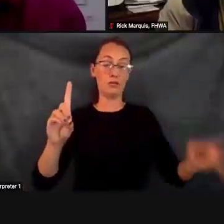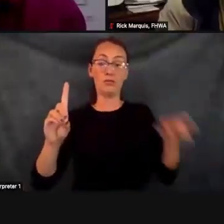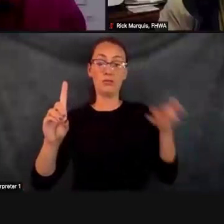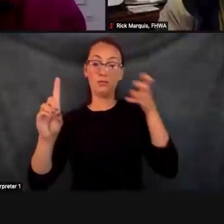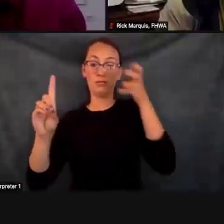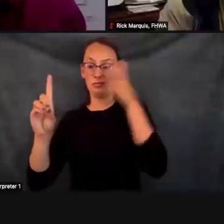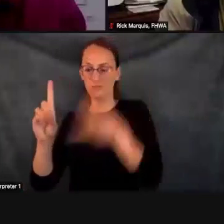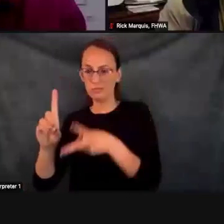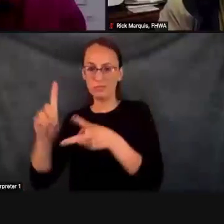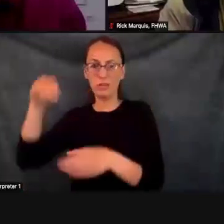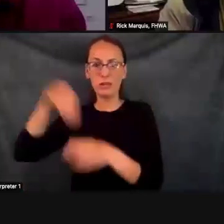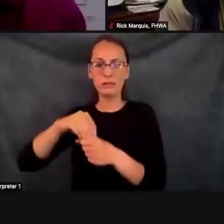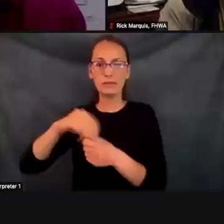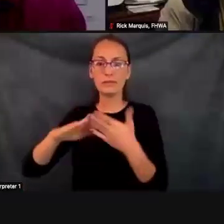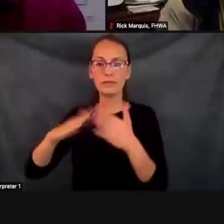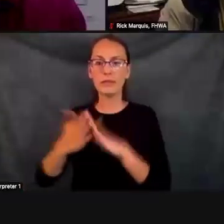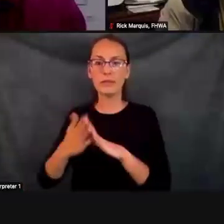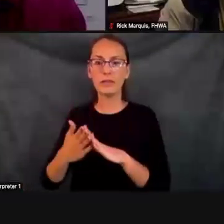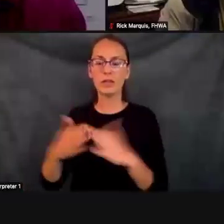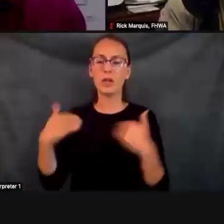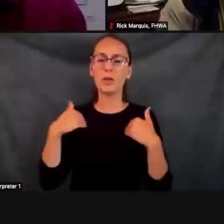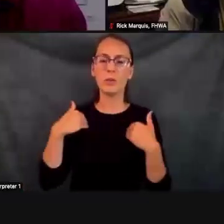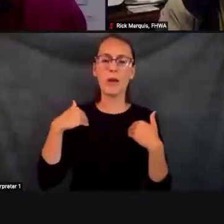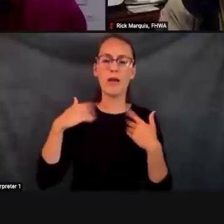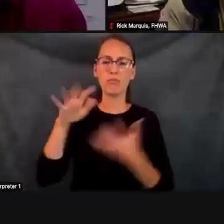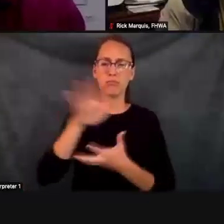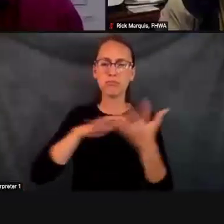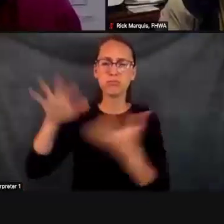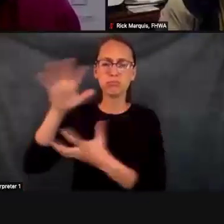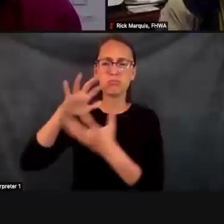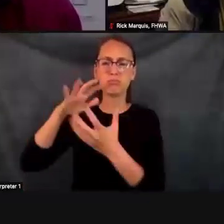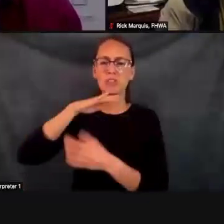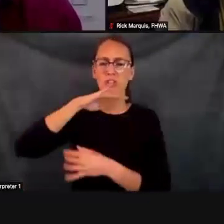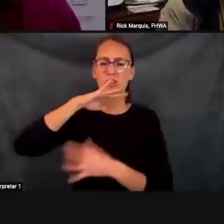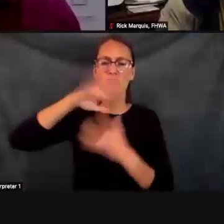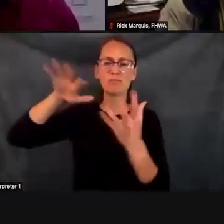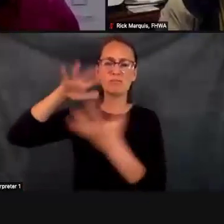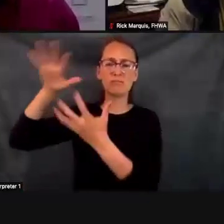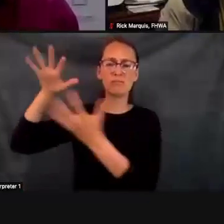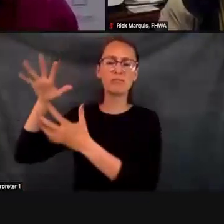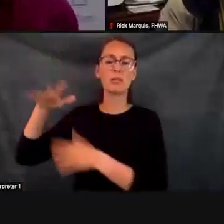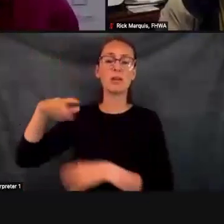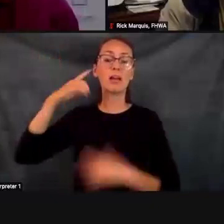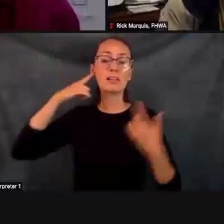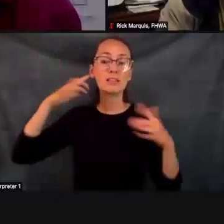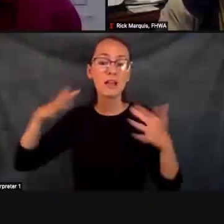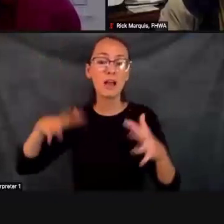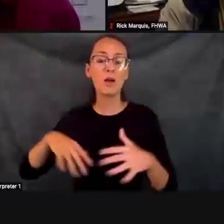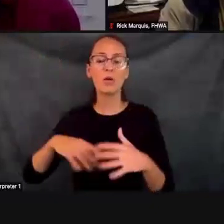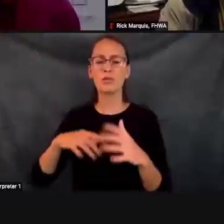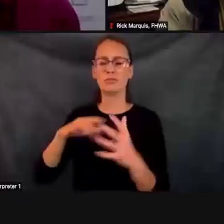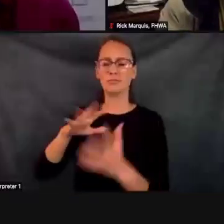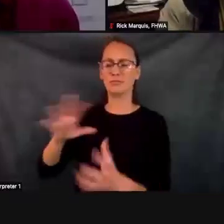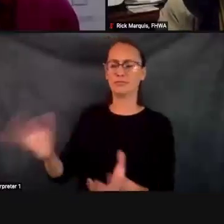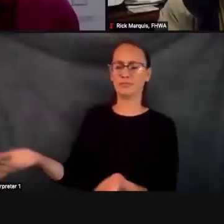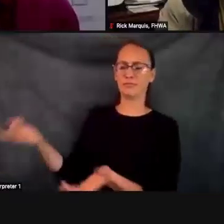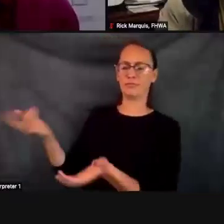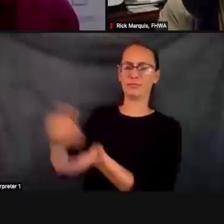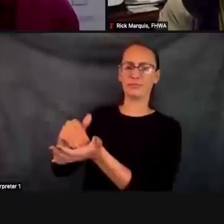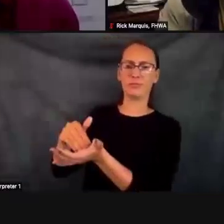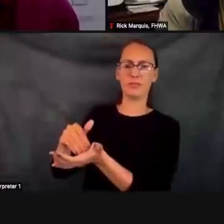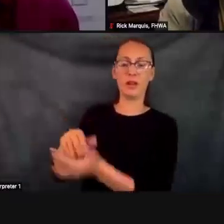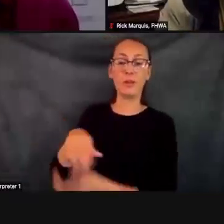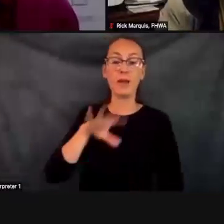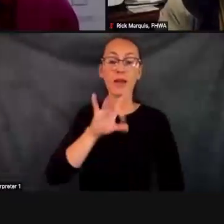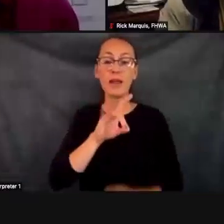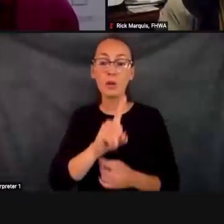pone en el medio de la ciudad con el ruido, con la contaminación y todos sus problemas. El